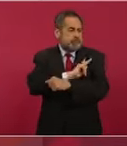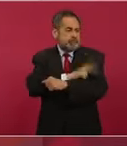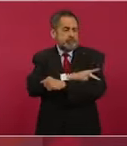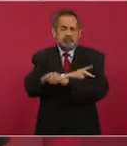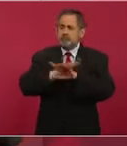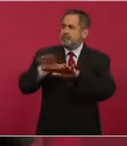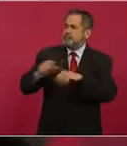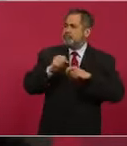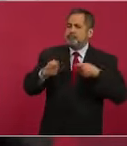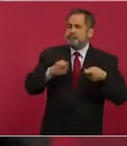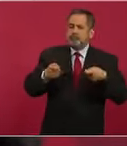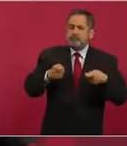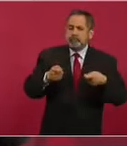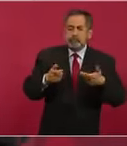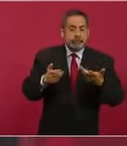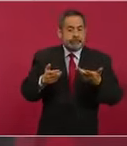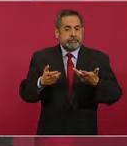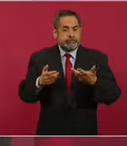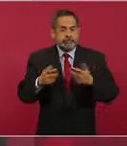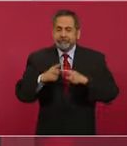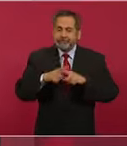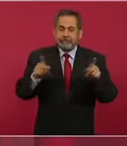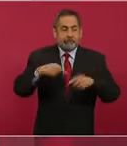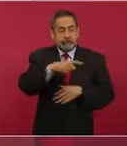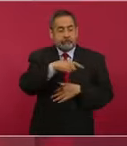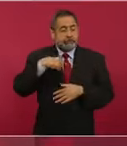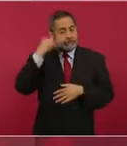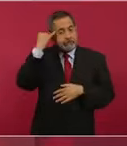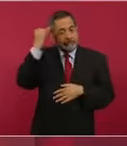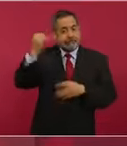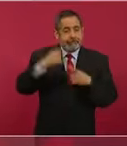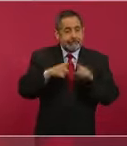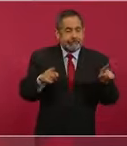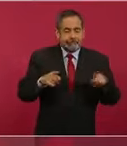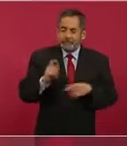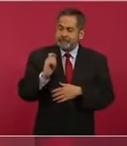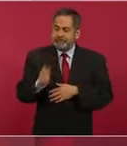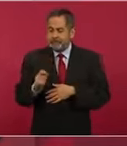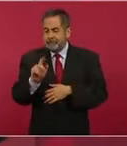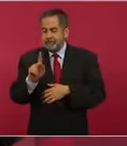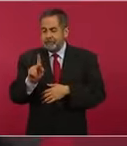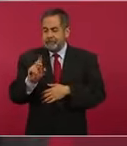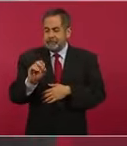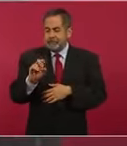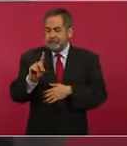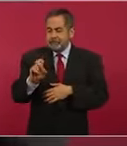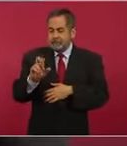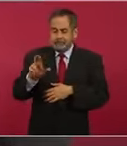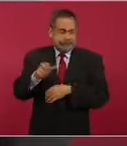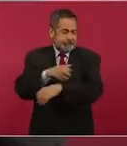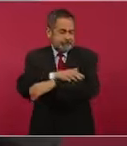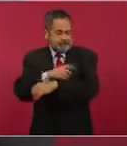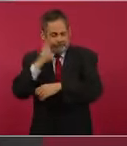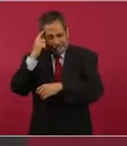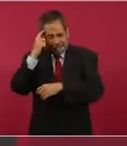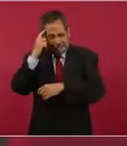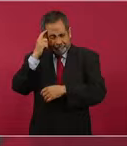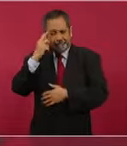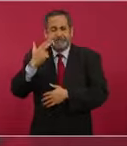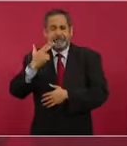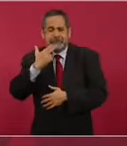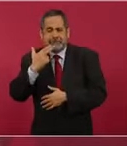porque nosotros tenemos una concepción de lo que es el poder. Para nosotros el poder solo tiene sentido y se convierte en